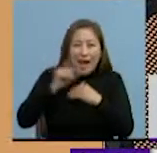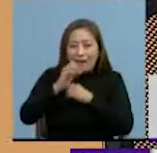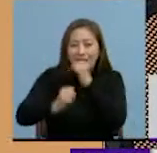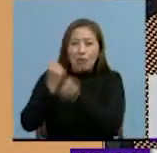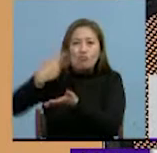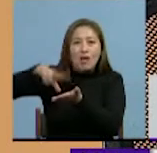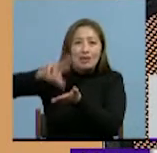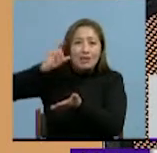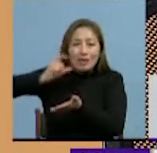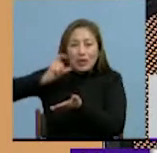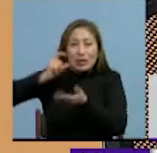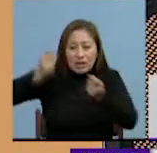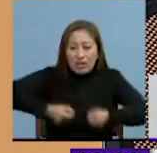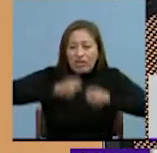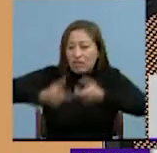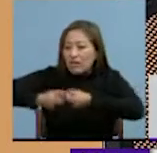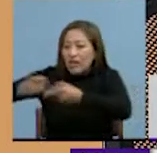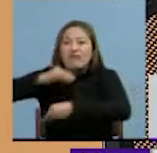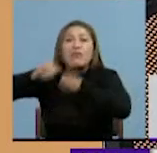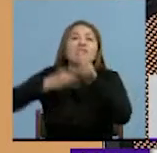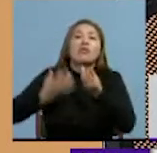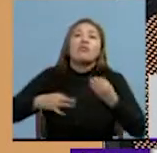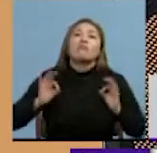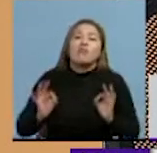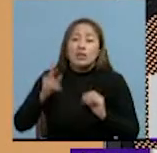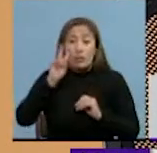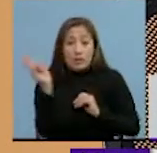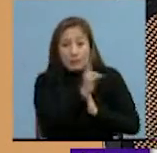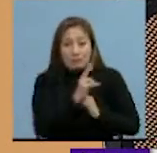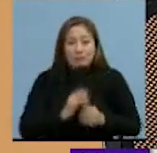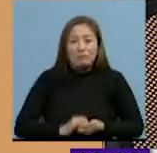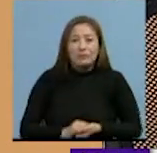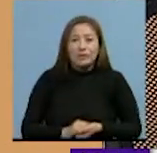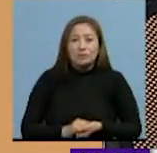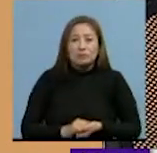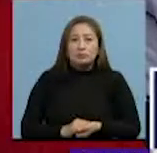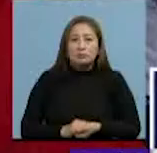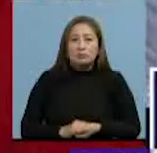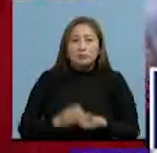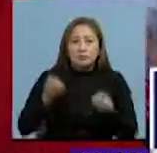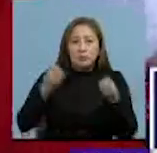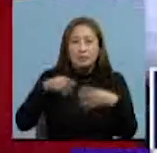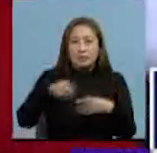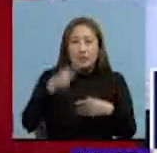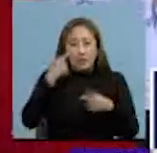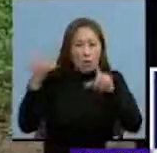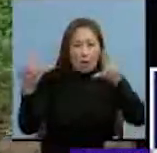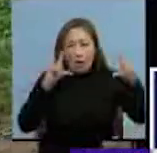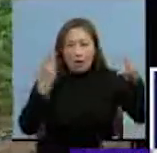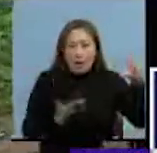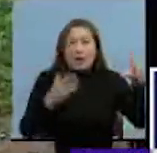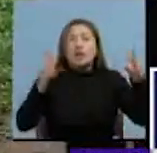y le dan de comer a familias enteras. Mirá lo que vivimos anoche. Apenas empezó, bueno, las imágenes con el